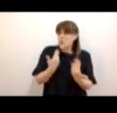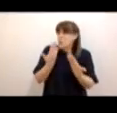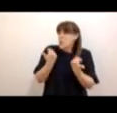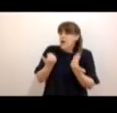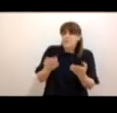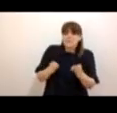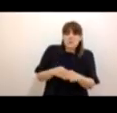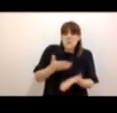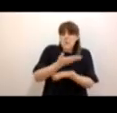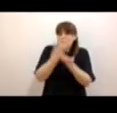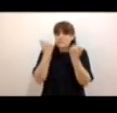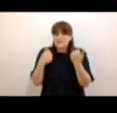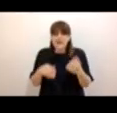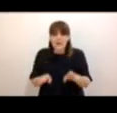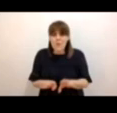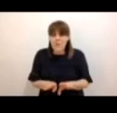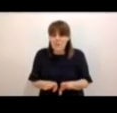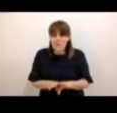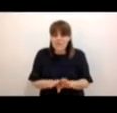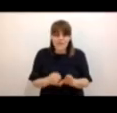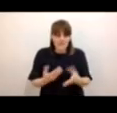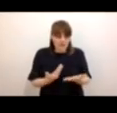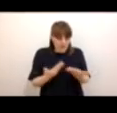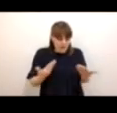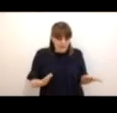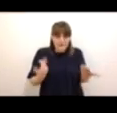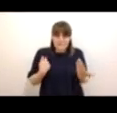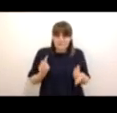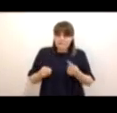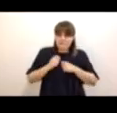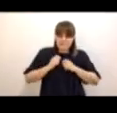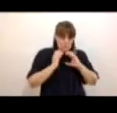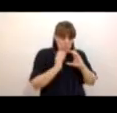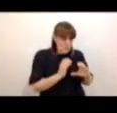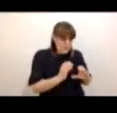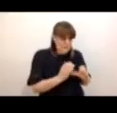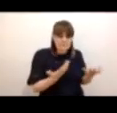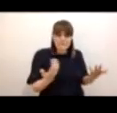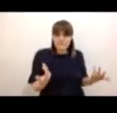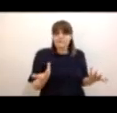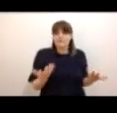ejercer la crianza se vuelve algo complicado si ponen la siguiente por favor